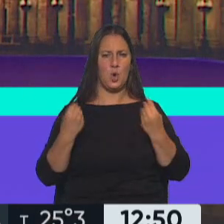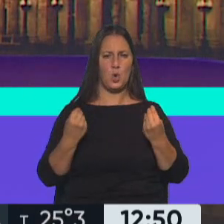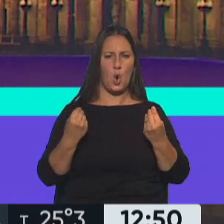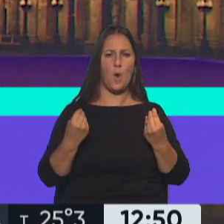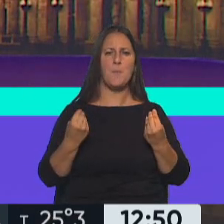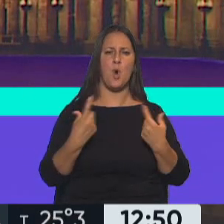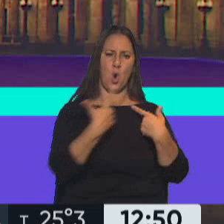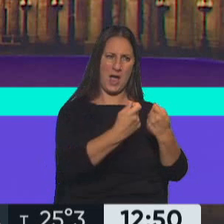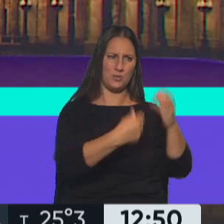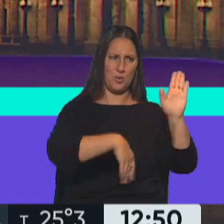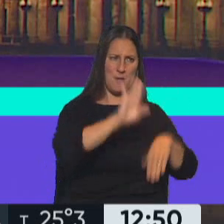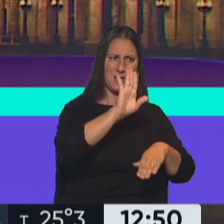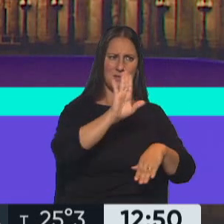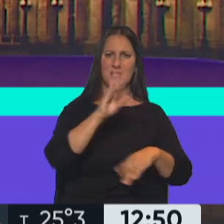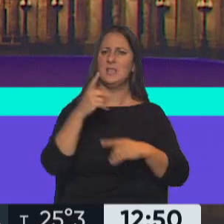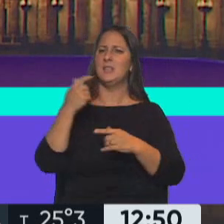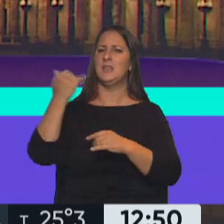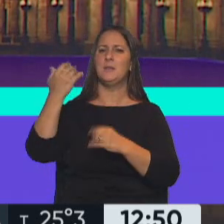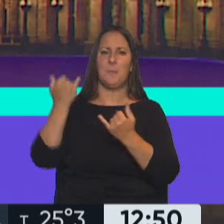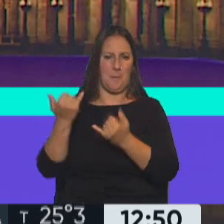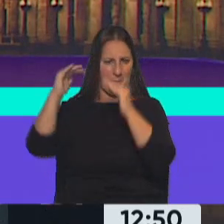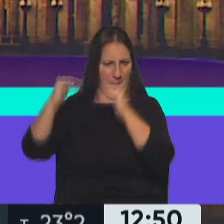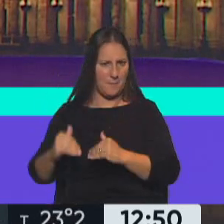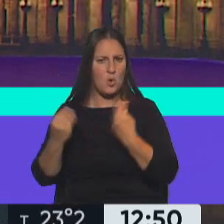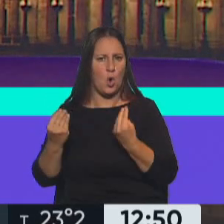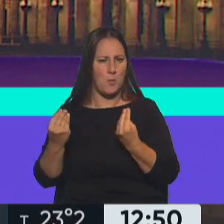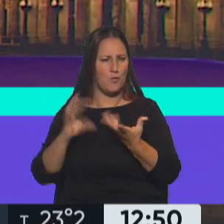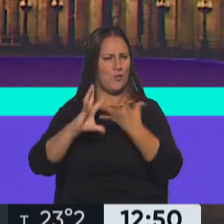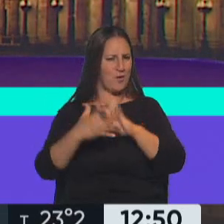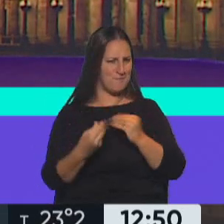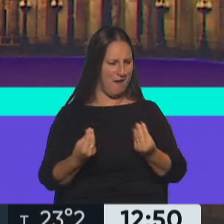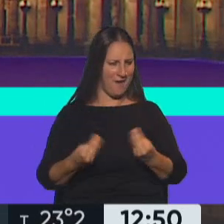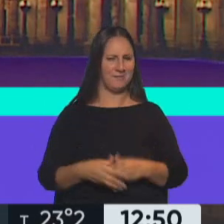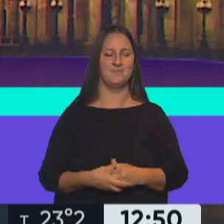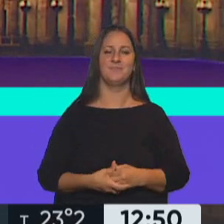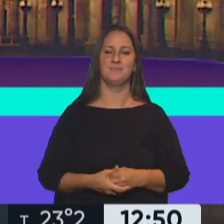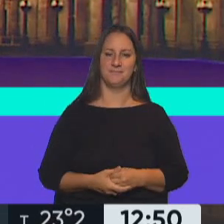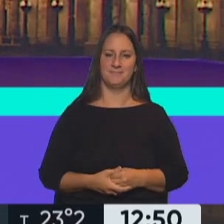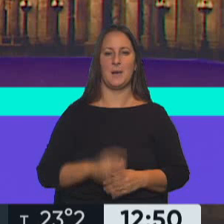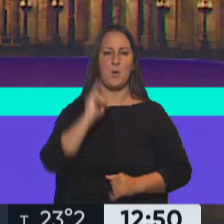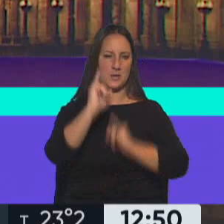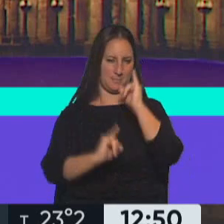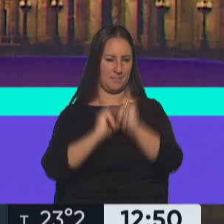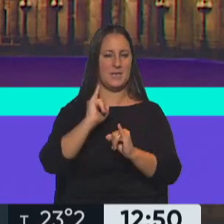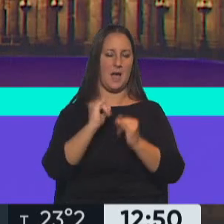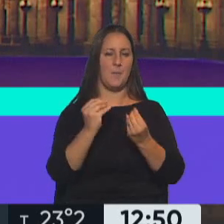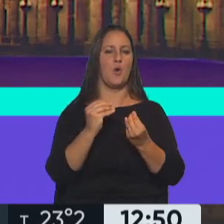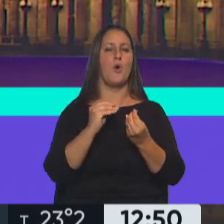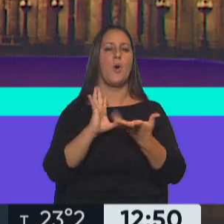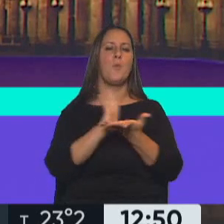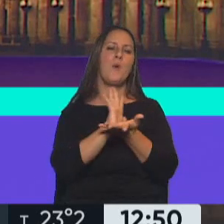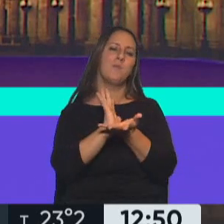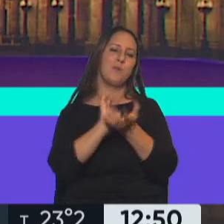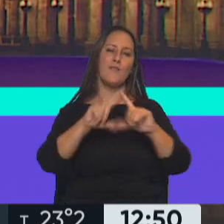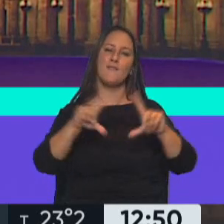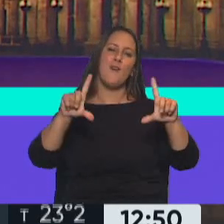aumentar el gasto pero al mismo tiempo va a bajar el déficit? ¿Qué magia vamos a hacer? Bueno, vamos a explicar un poco esto, porque es una fórmula quizás económica que